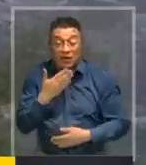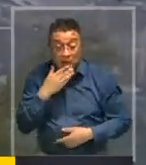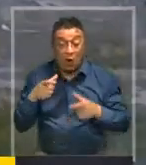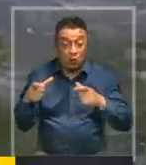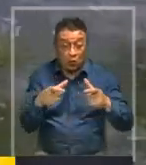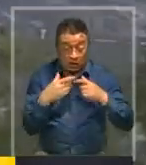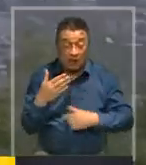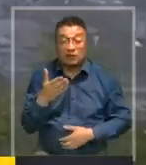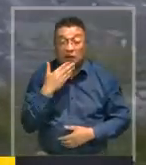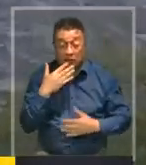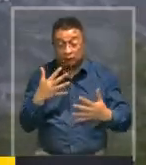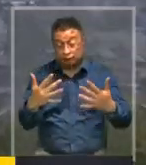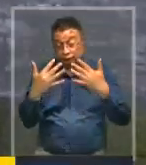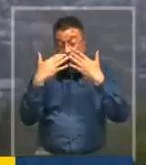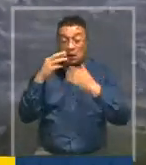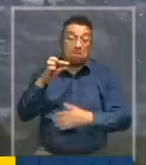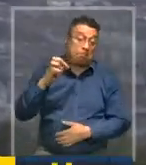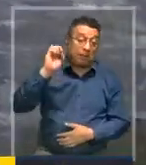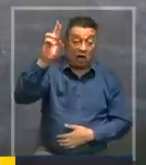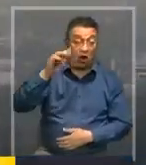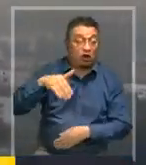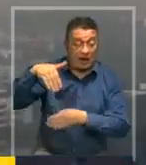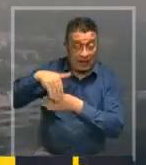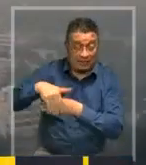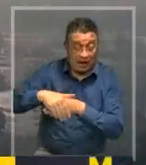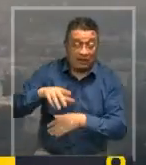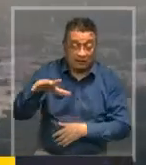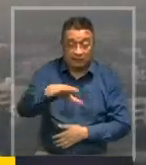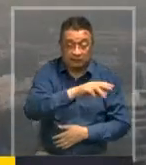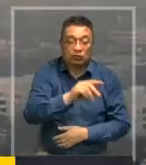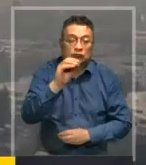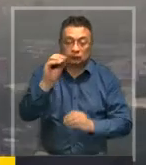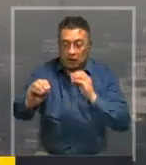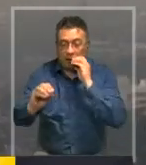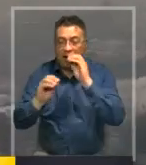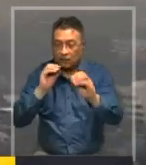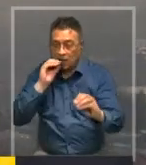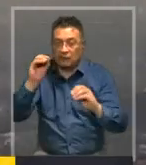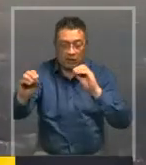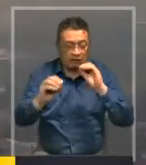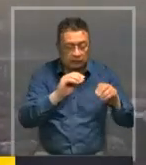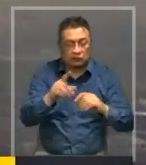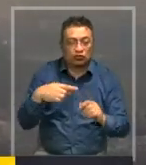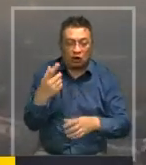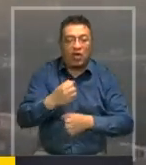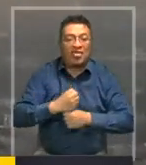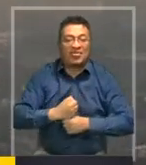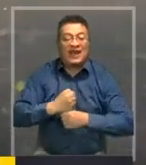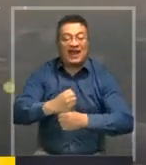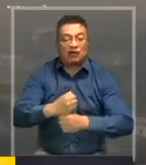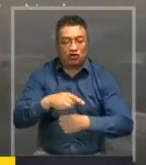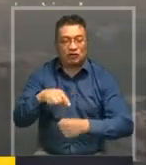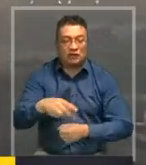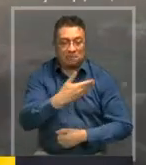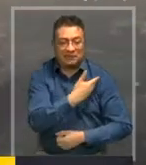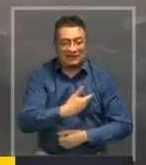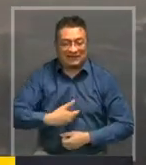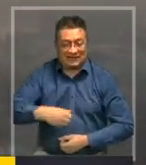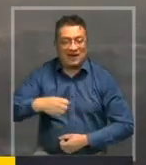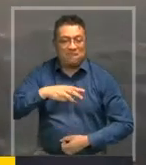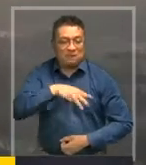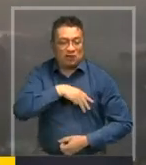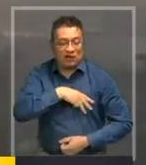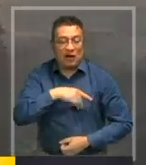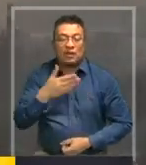que había sido peor durante la tarde. Es por eso que se han entregado las recomendaciones, la delegación presidencial también de la región metropolitana. Y como bien lo decía